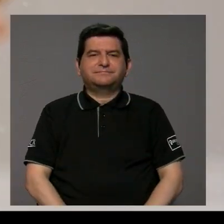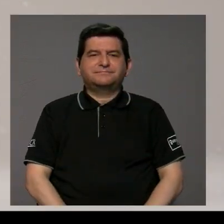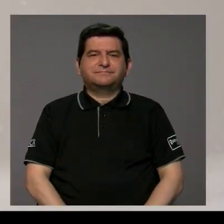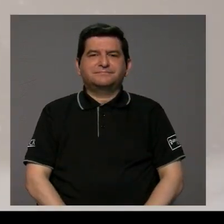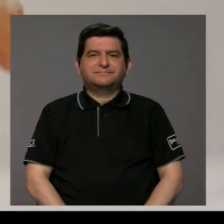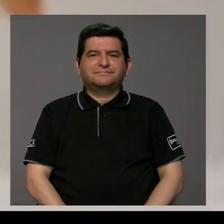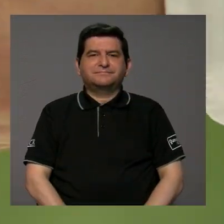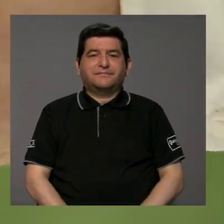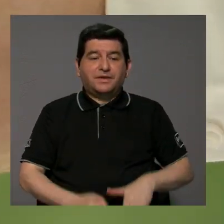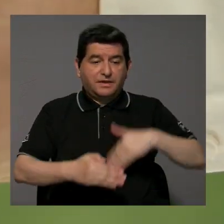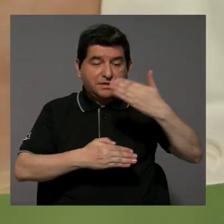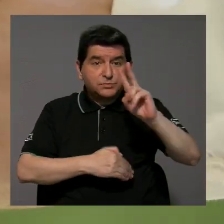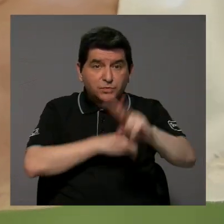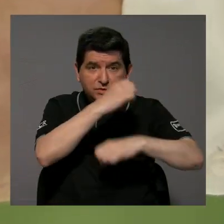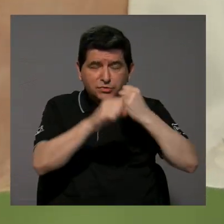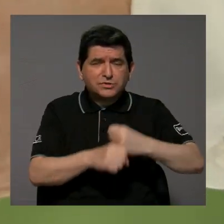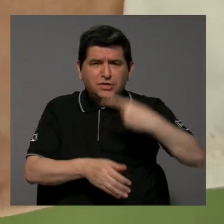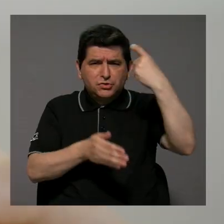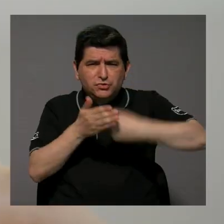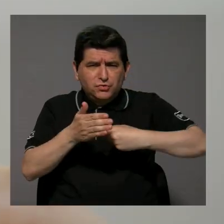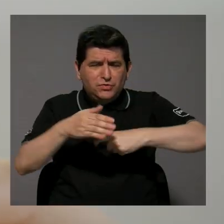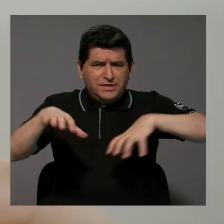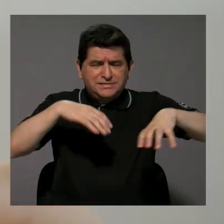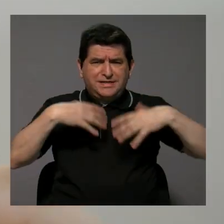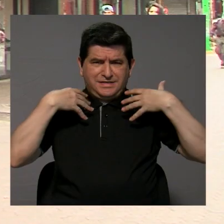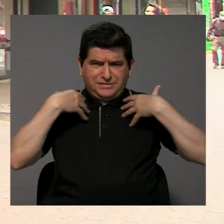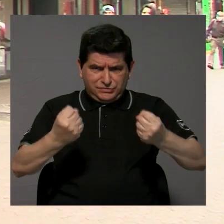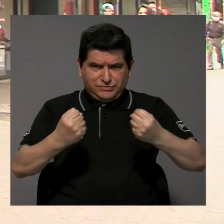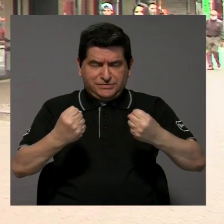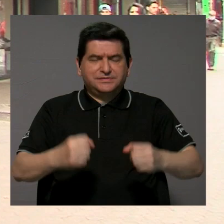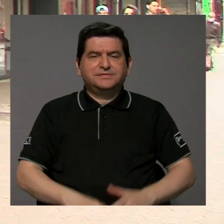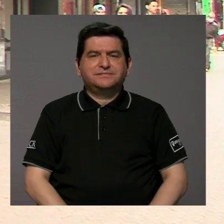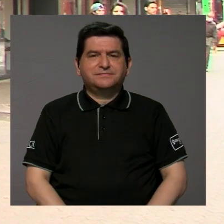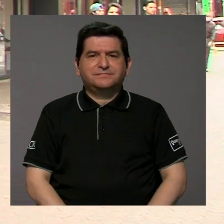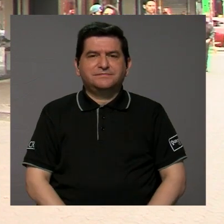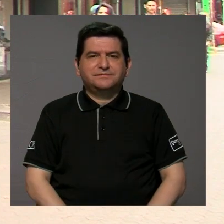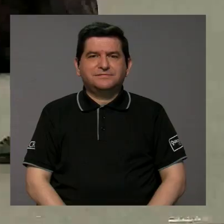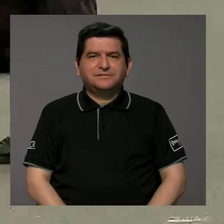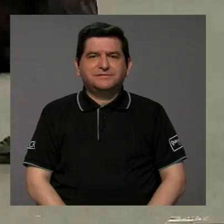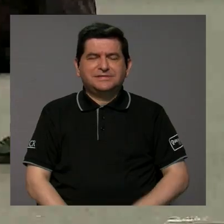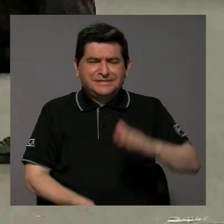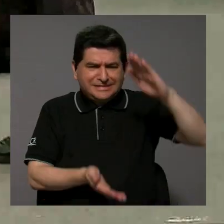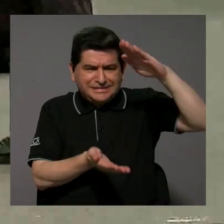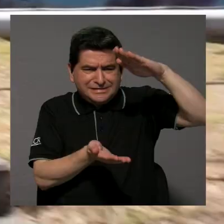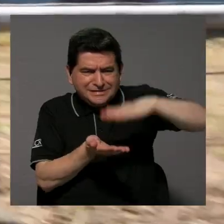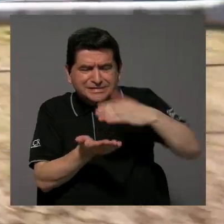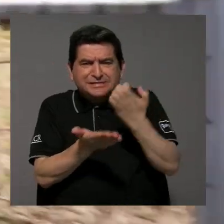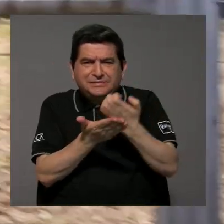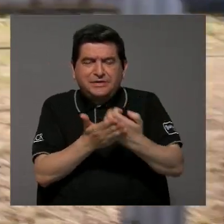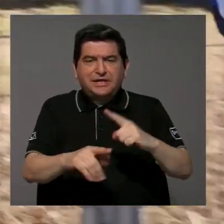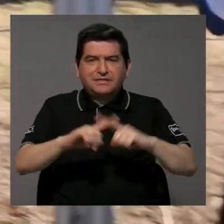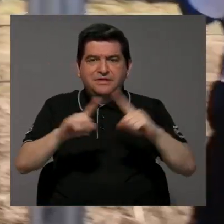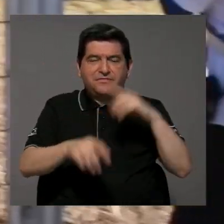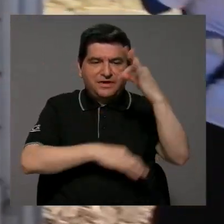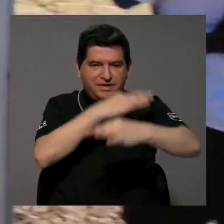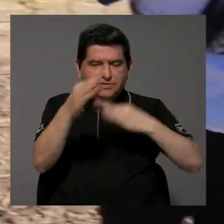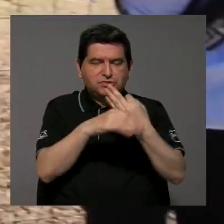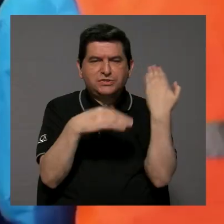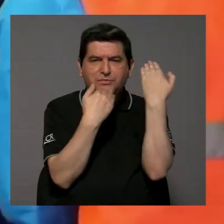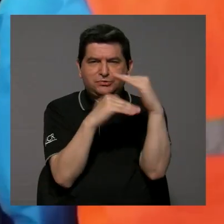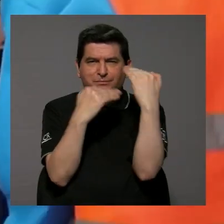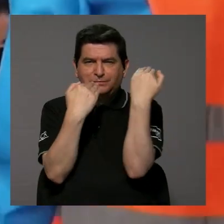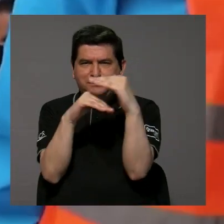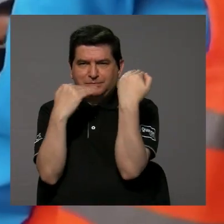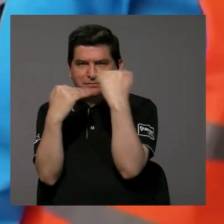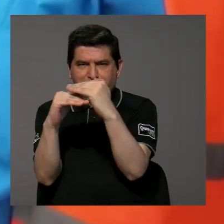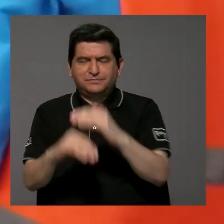Luego de 2 años de rigurosas medidas sanitarias, contracción económica y distintos tipos de restricciones,